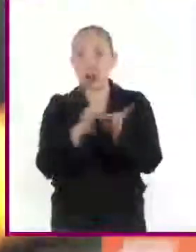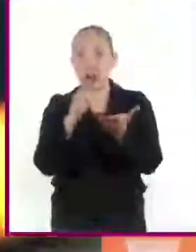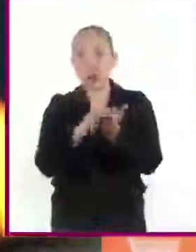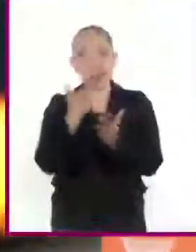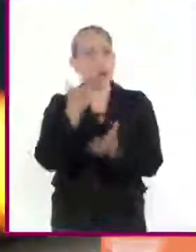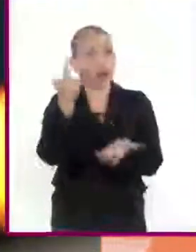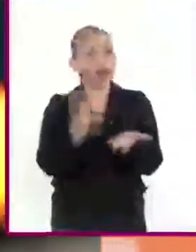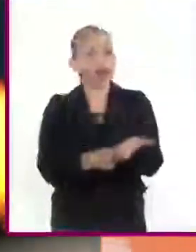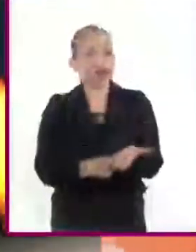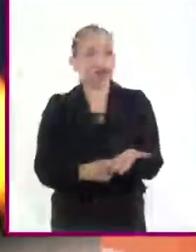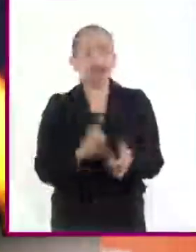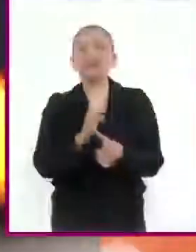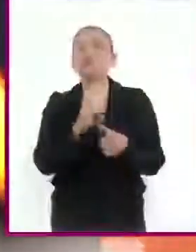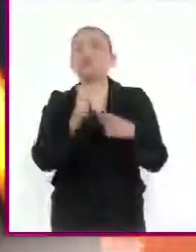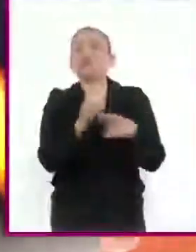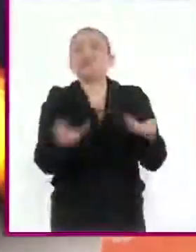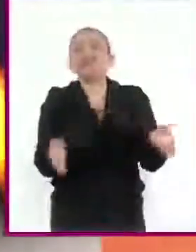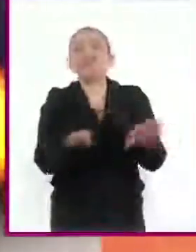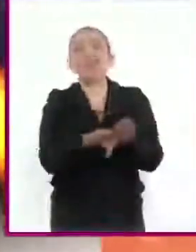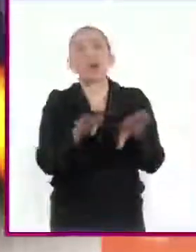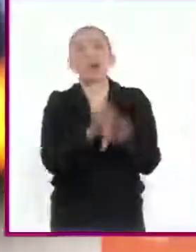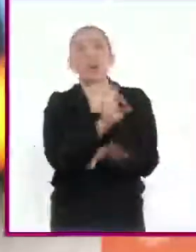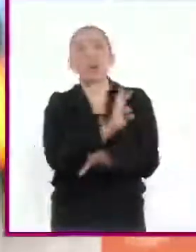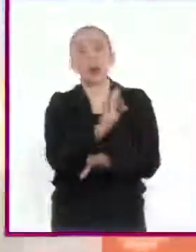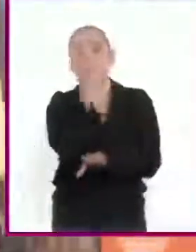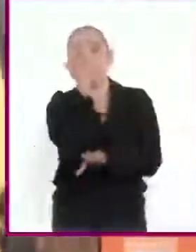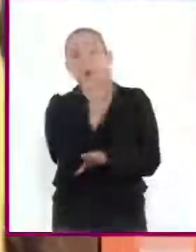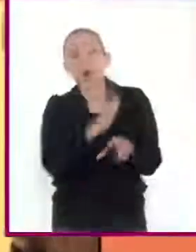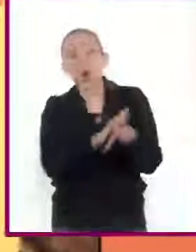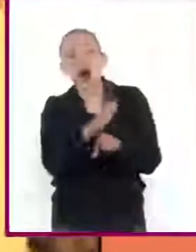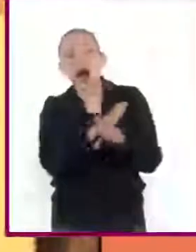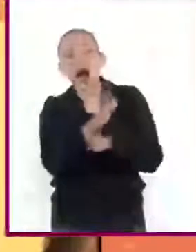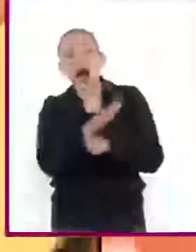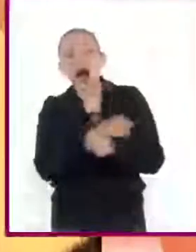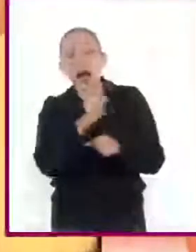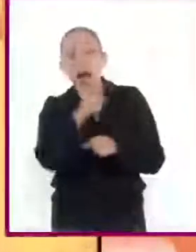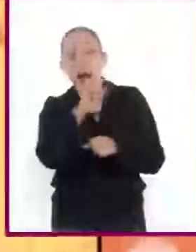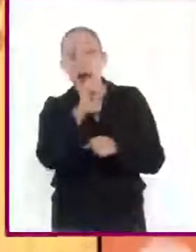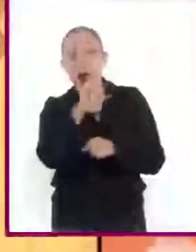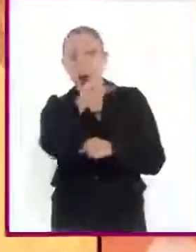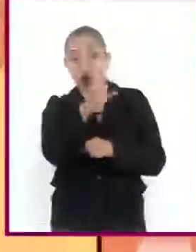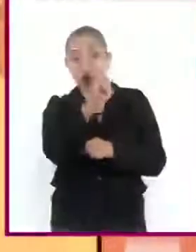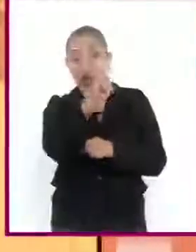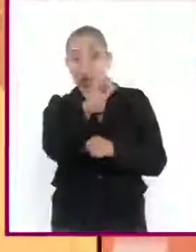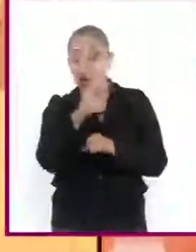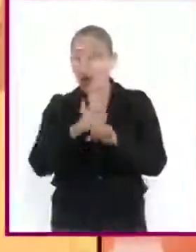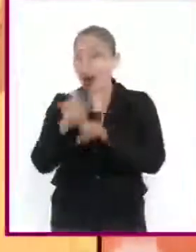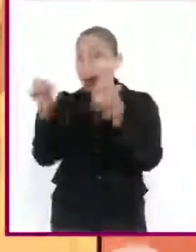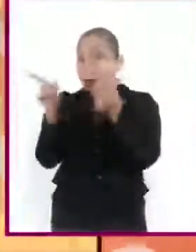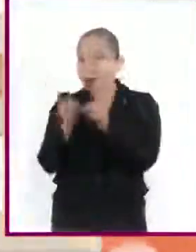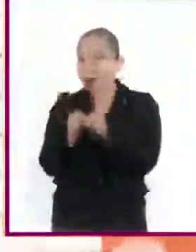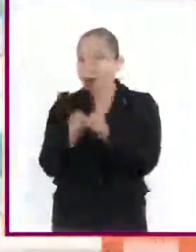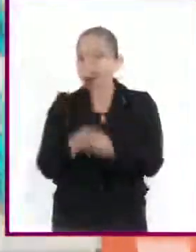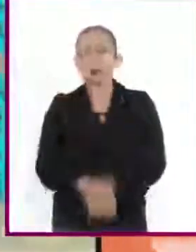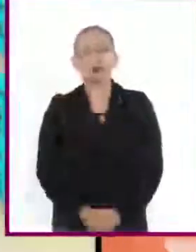contienen. Entonces, ¿cómo podemos saber ¿Cuál elemento se oxida y cuál se reduce?